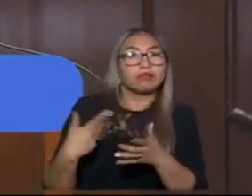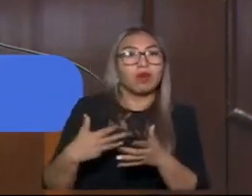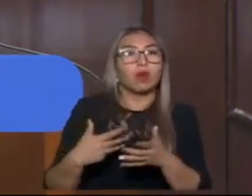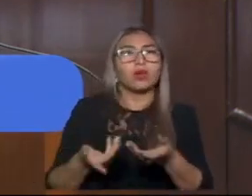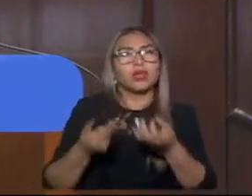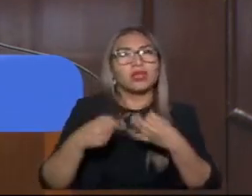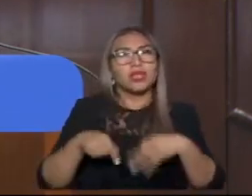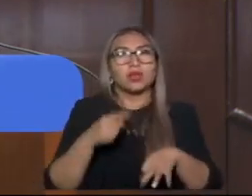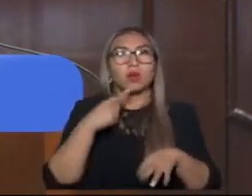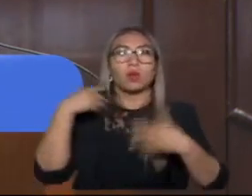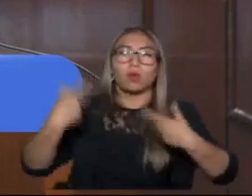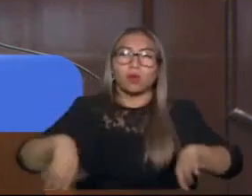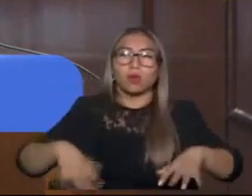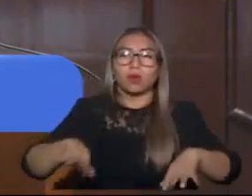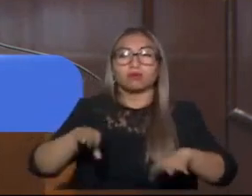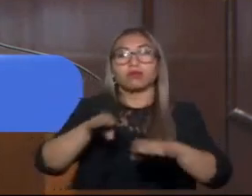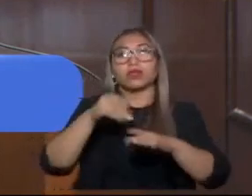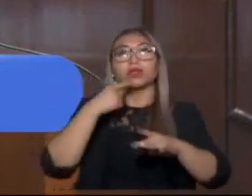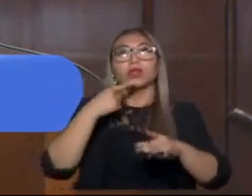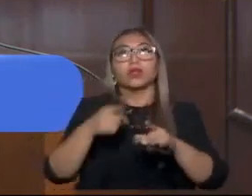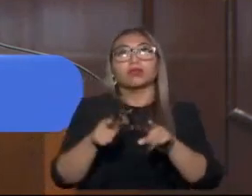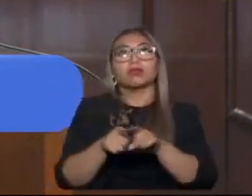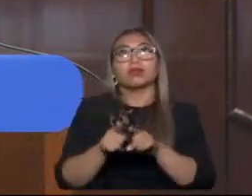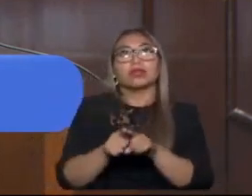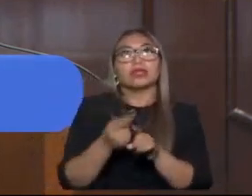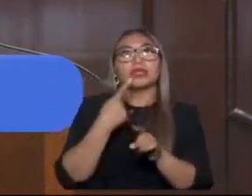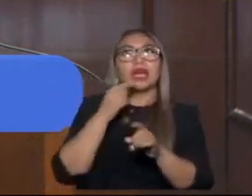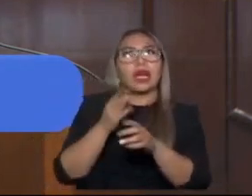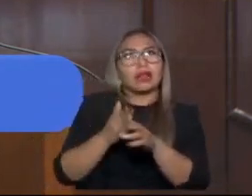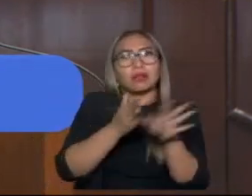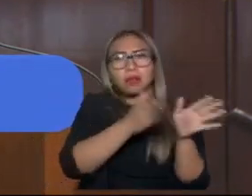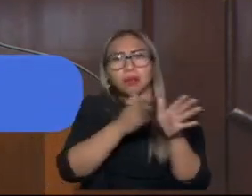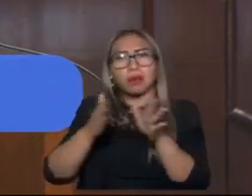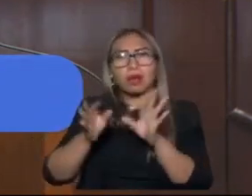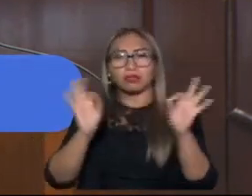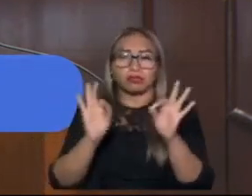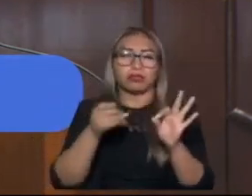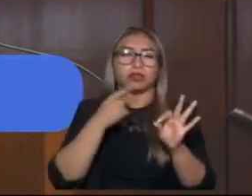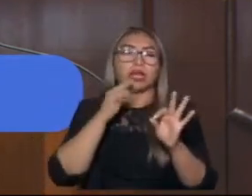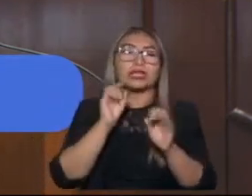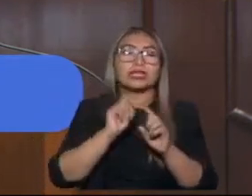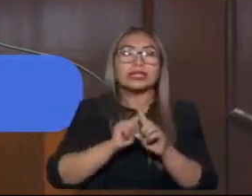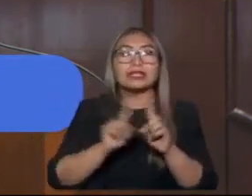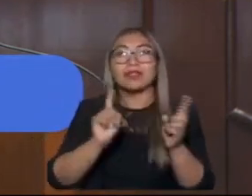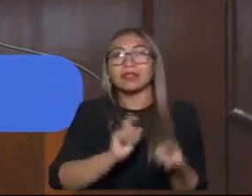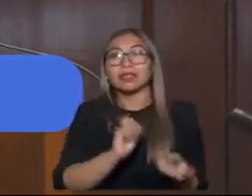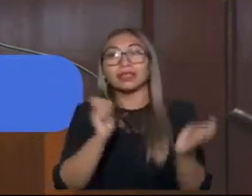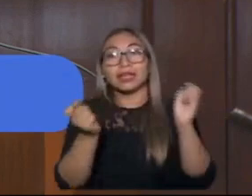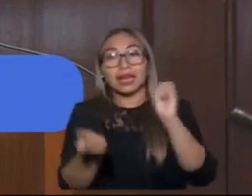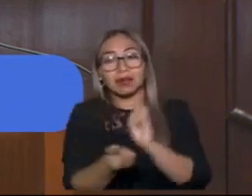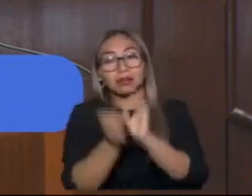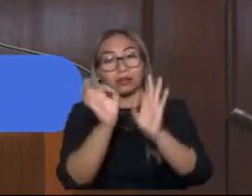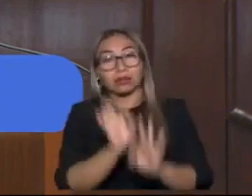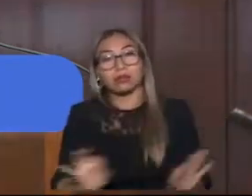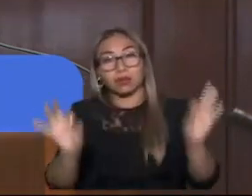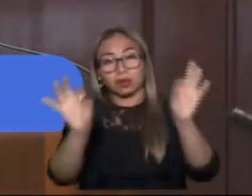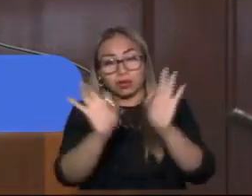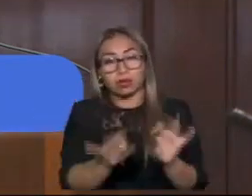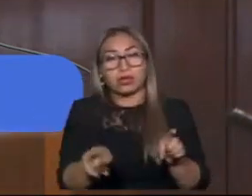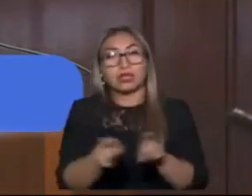exigieron un endeudamiento no previsto y cambios importantes en los planes de gobierno.